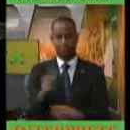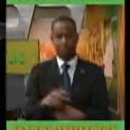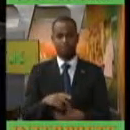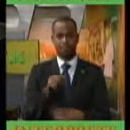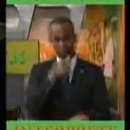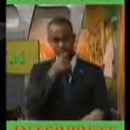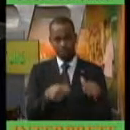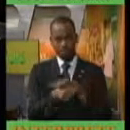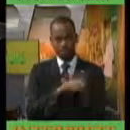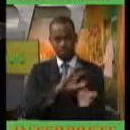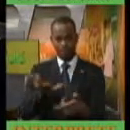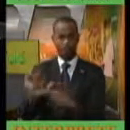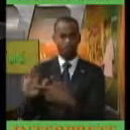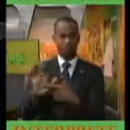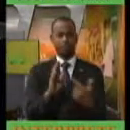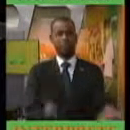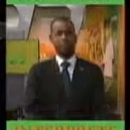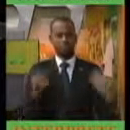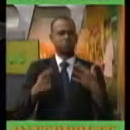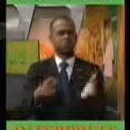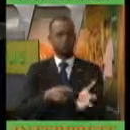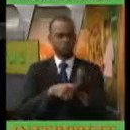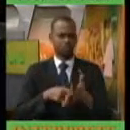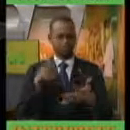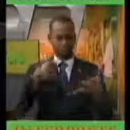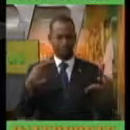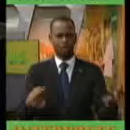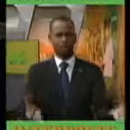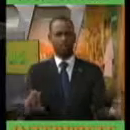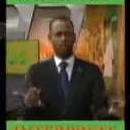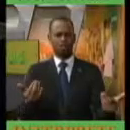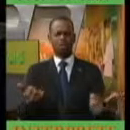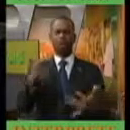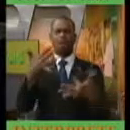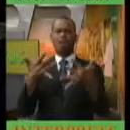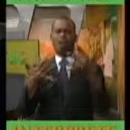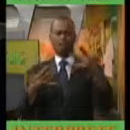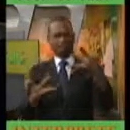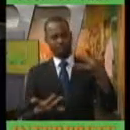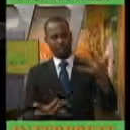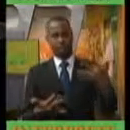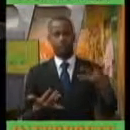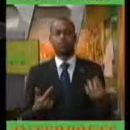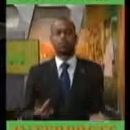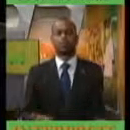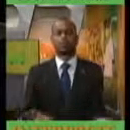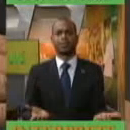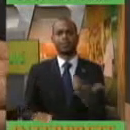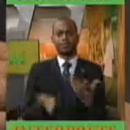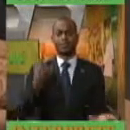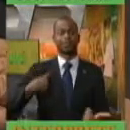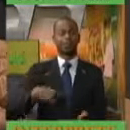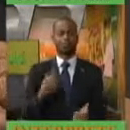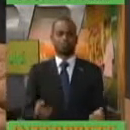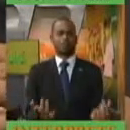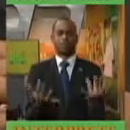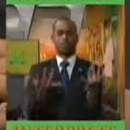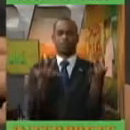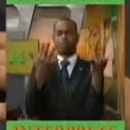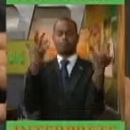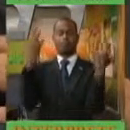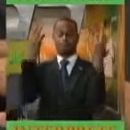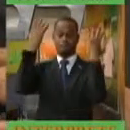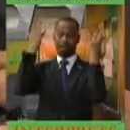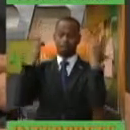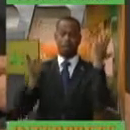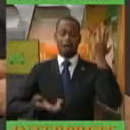Sacarlo del escondite y que vengan todas las demandas históricas sobre nosotros, que nos puede desbordar y llevarnos, porque a lo